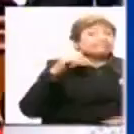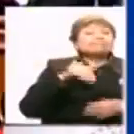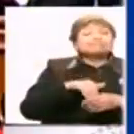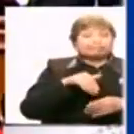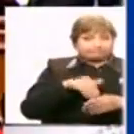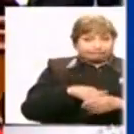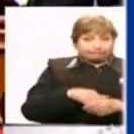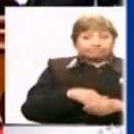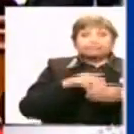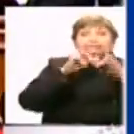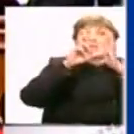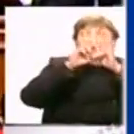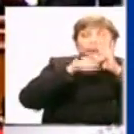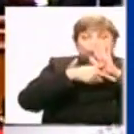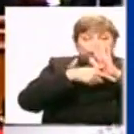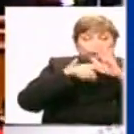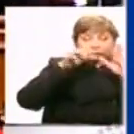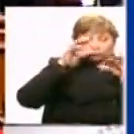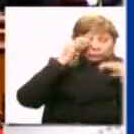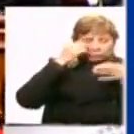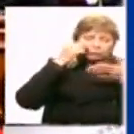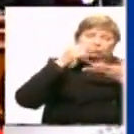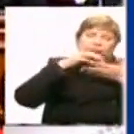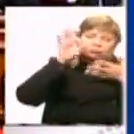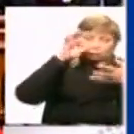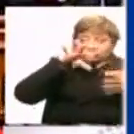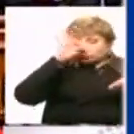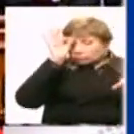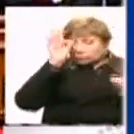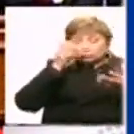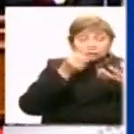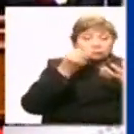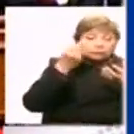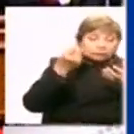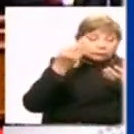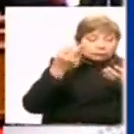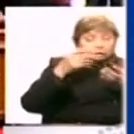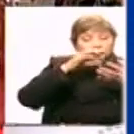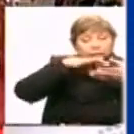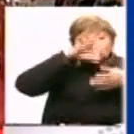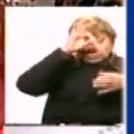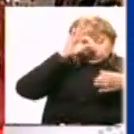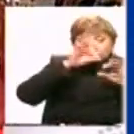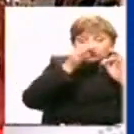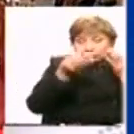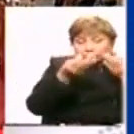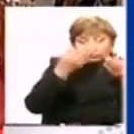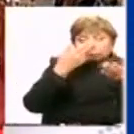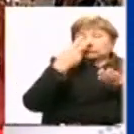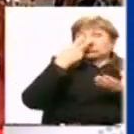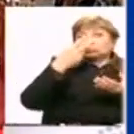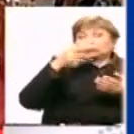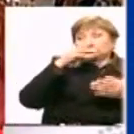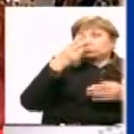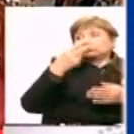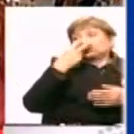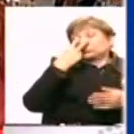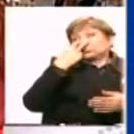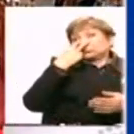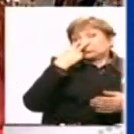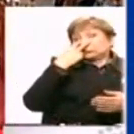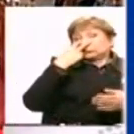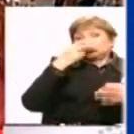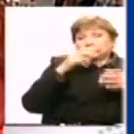Mira, yo no creo que sea un mensaje tan distinto, quizás tengamos diferentes formas, y expreso nuevamente esto, Nicolás, y yo creo que es importante